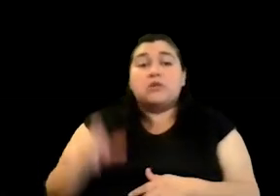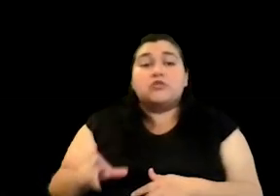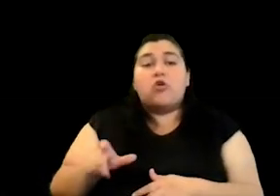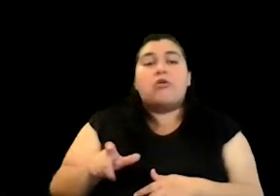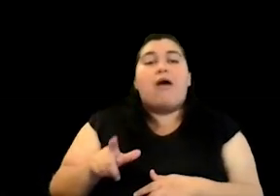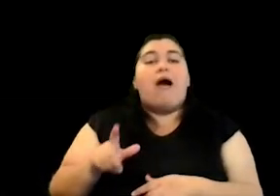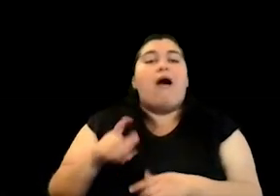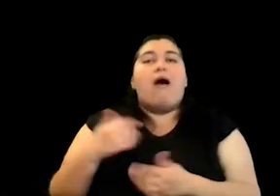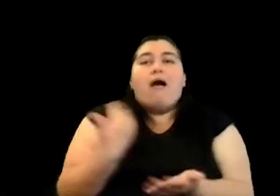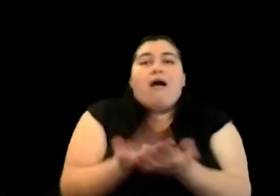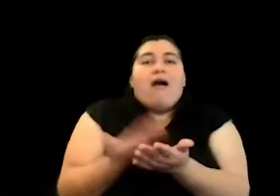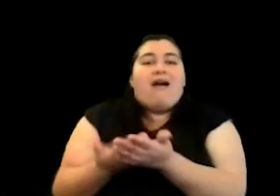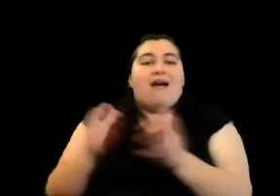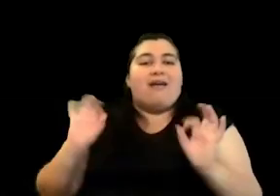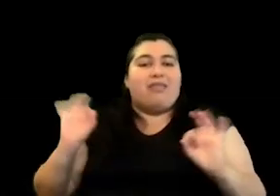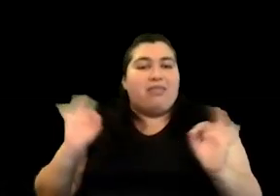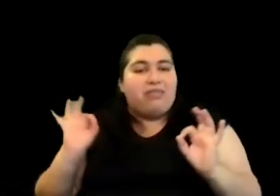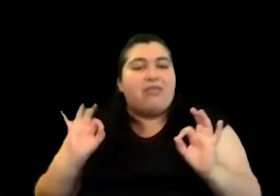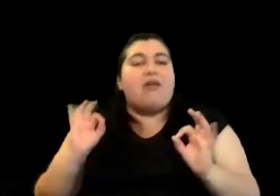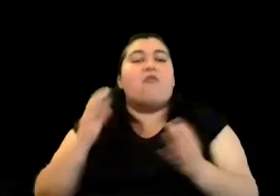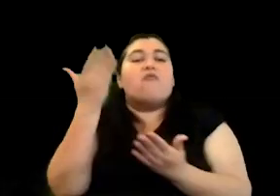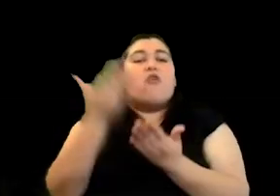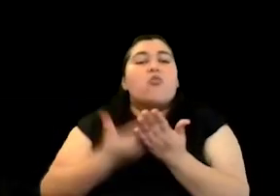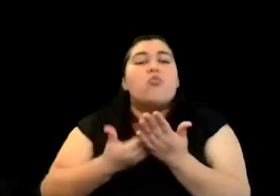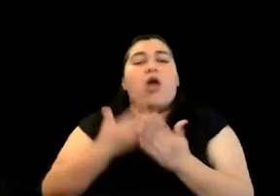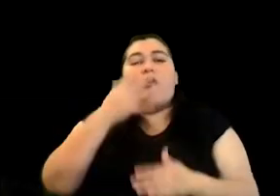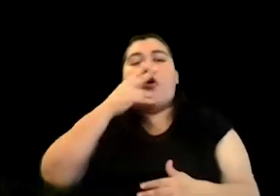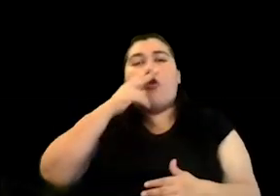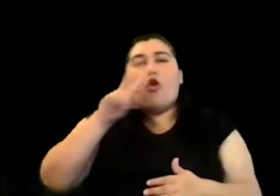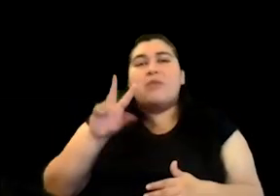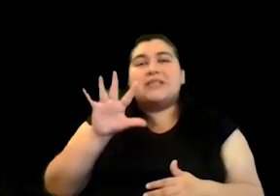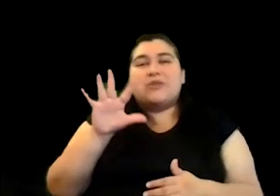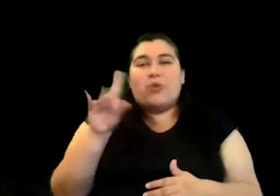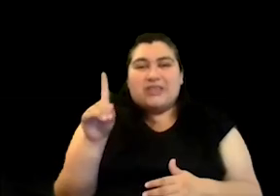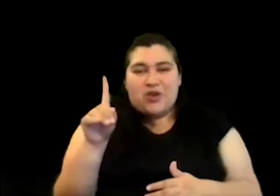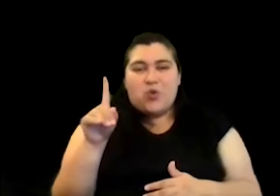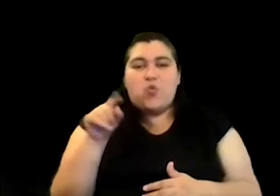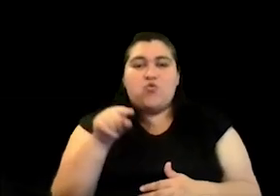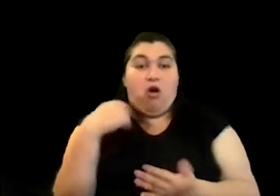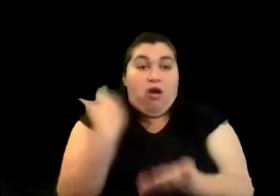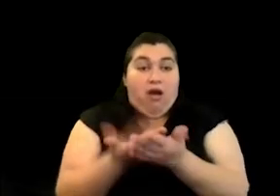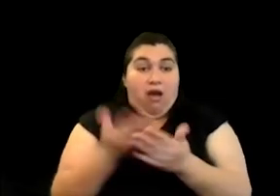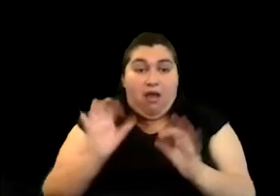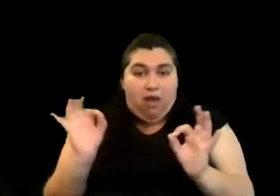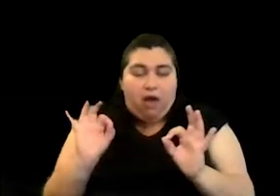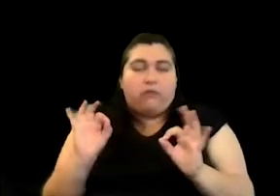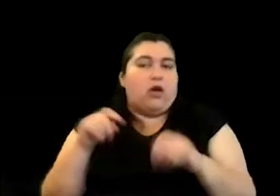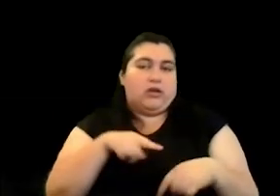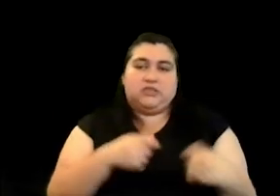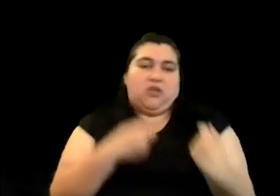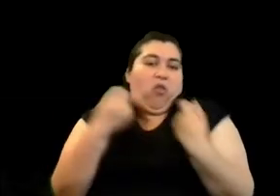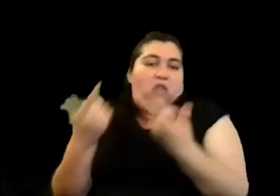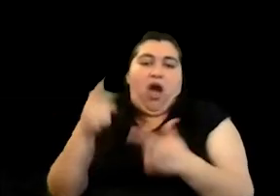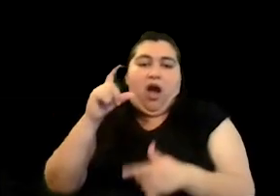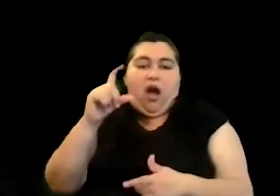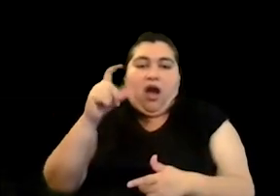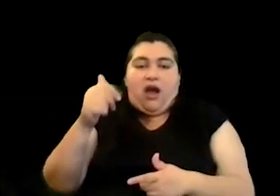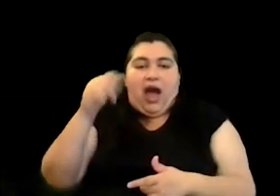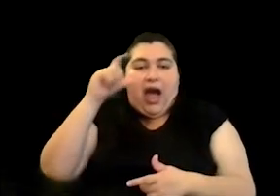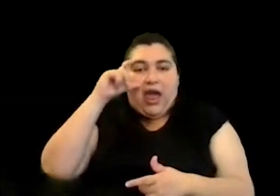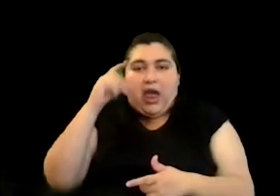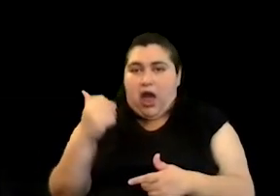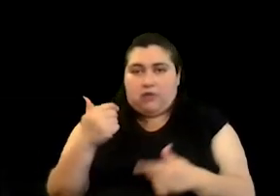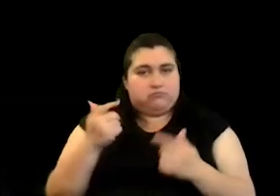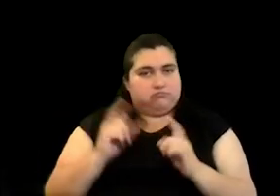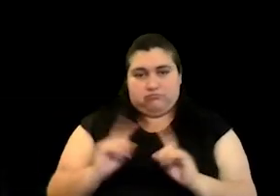el formulario 2051, ya no se le va a otorgar el CAEA por lote, sino